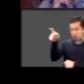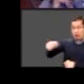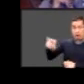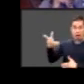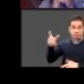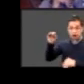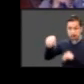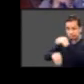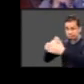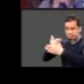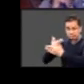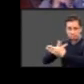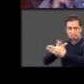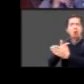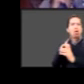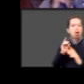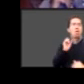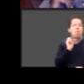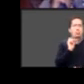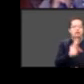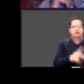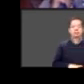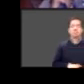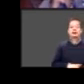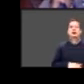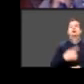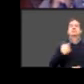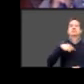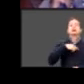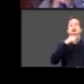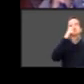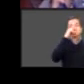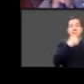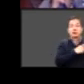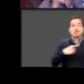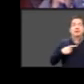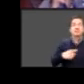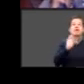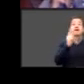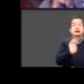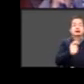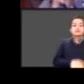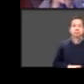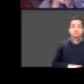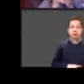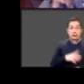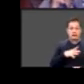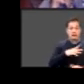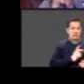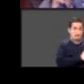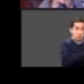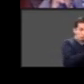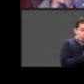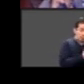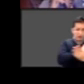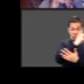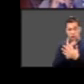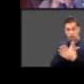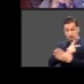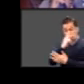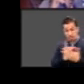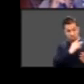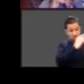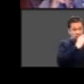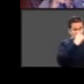necesitamos que estos programas presupuestarios que tienen los bienes y servicios que se entregan a la